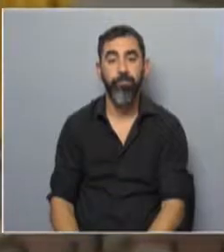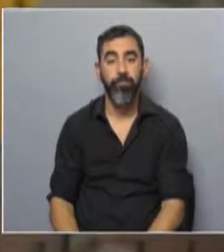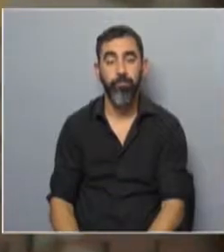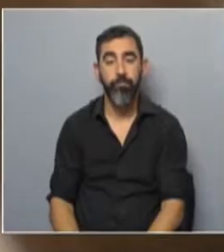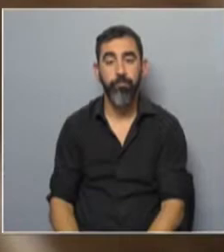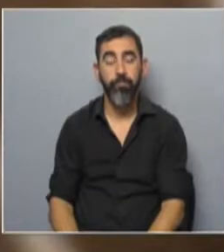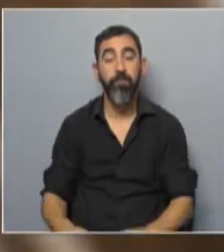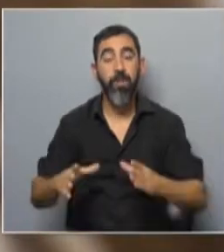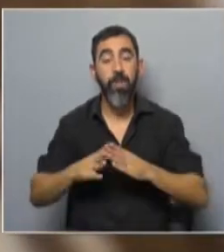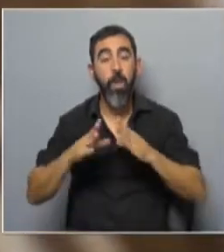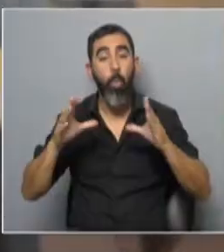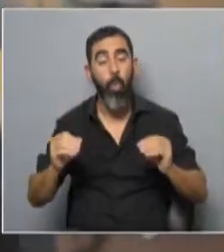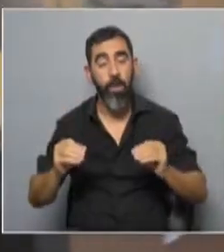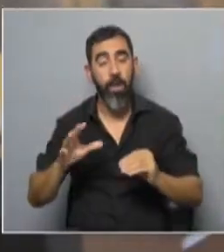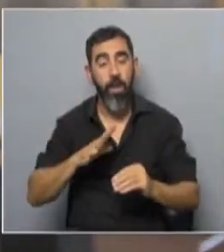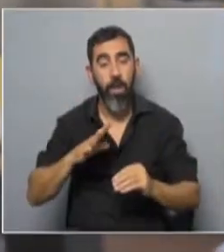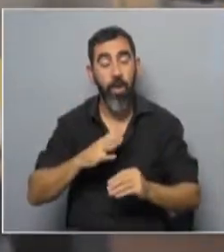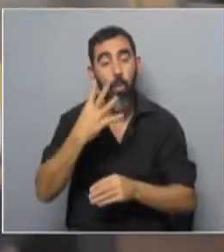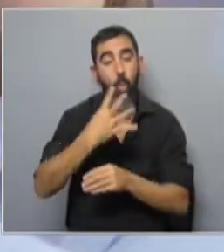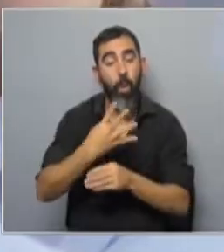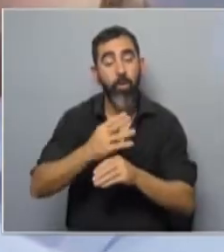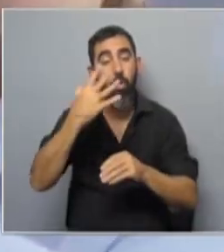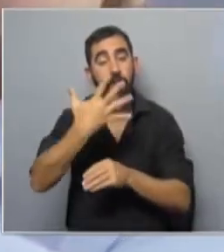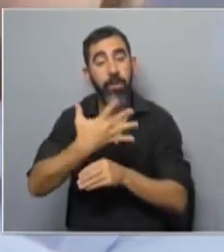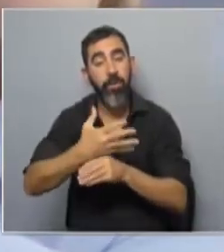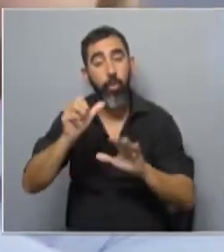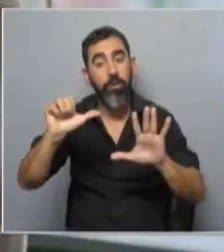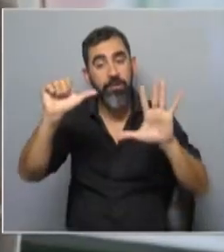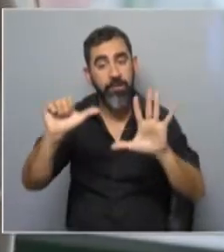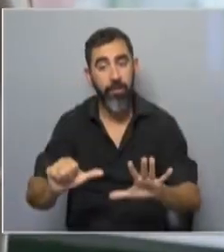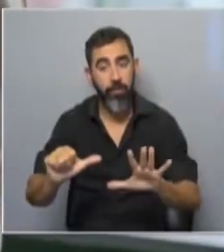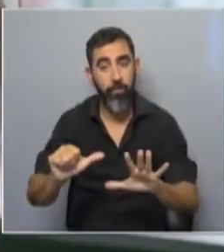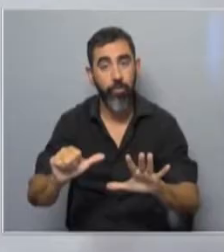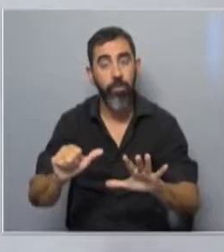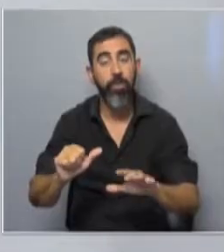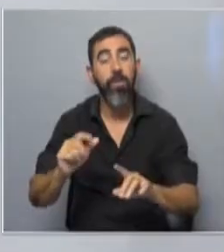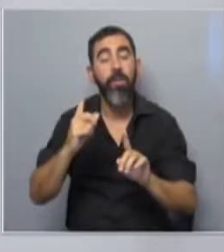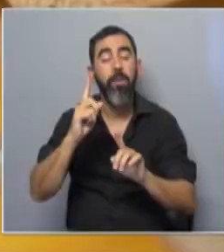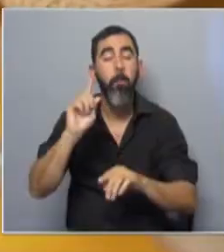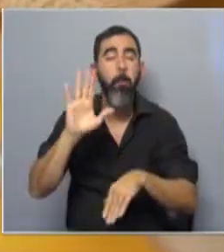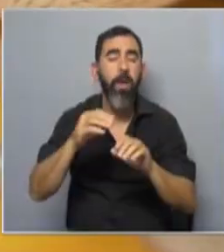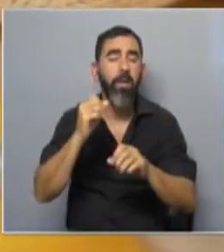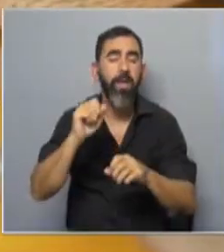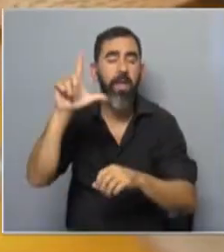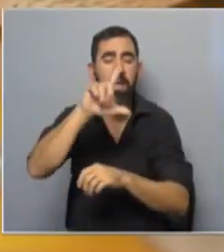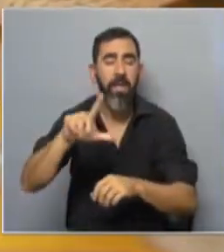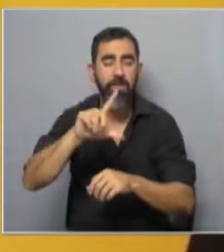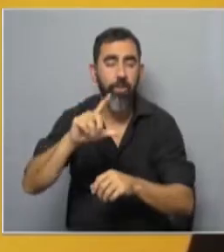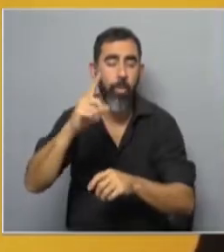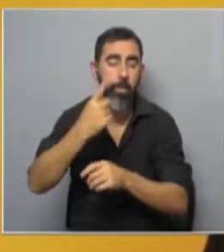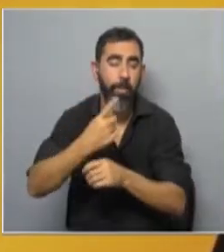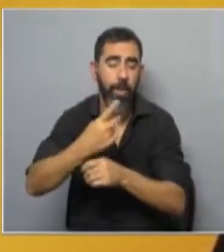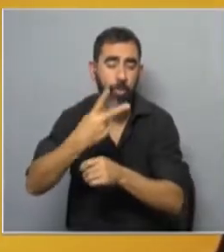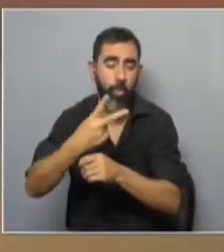En primaria trabajamos con cuarto, quinto y sexto de primaria. En educación media principalmente trabajamos con ciclo